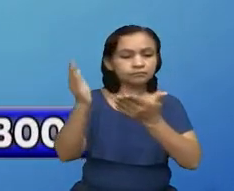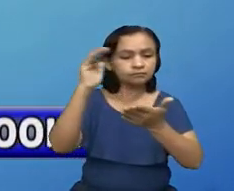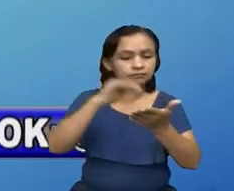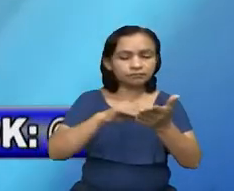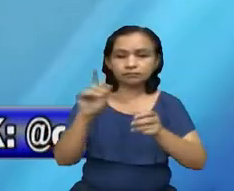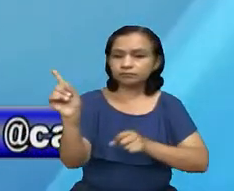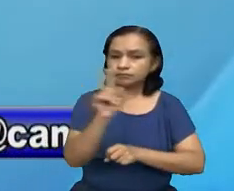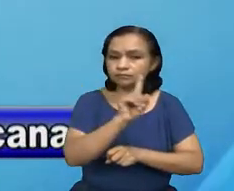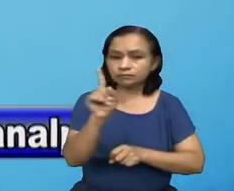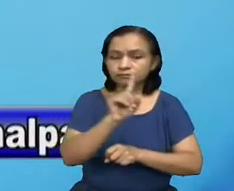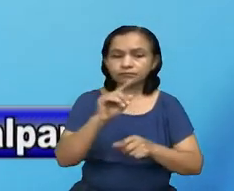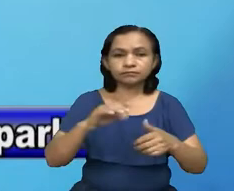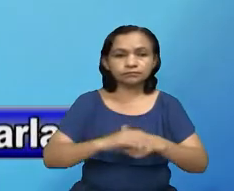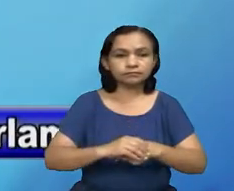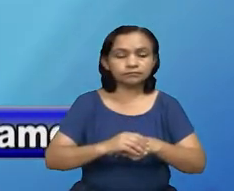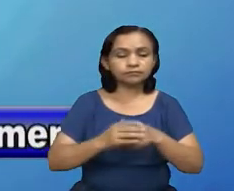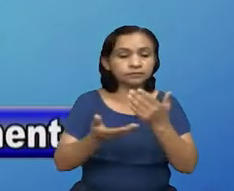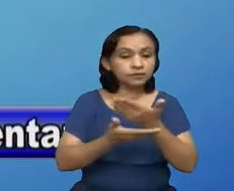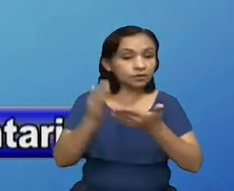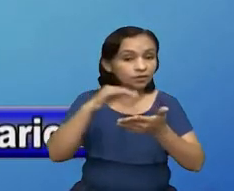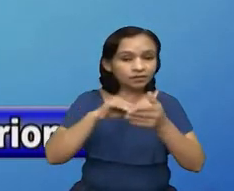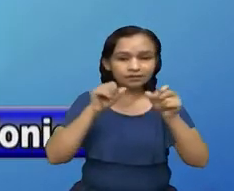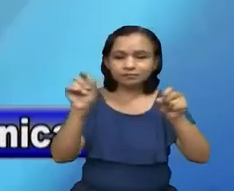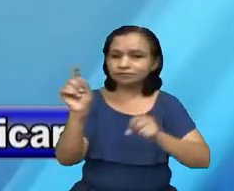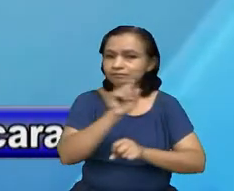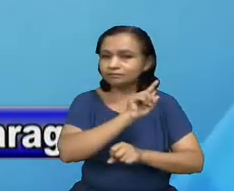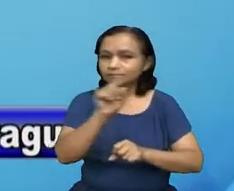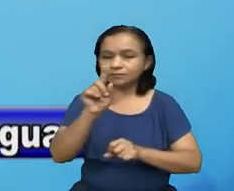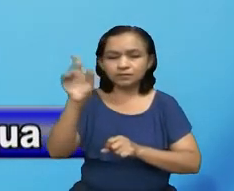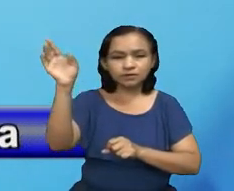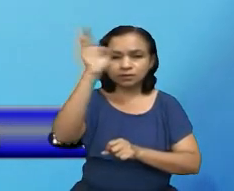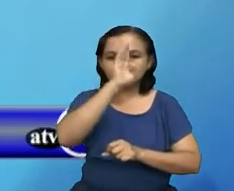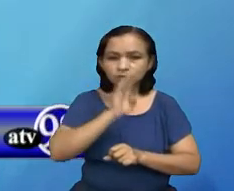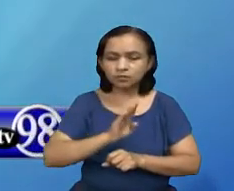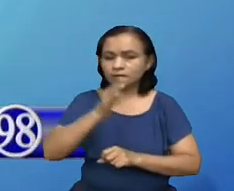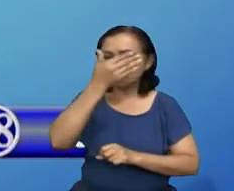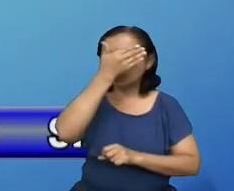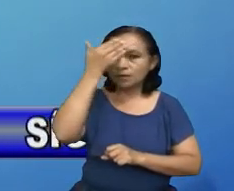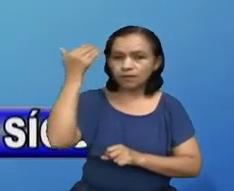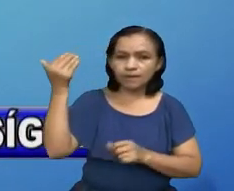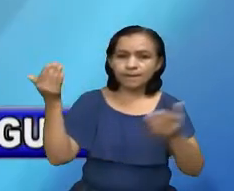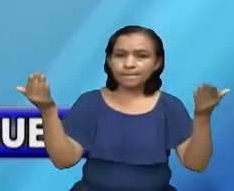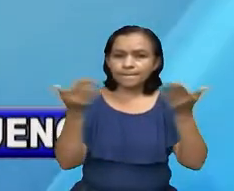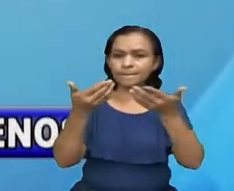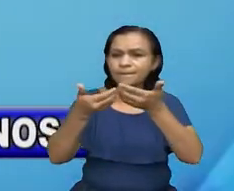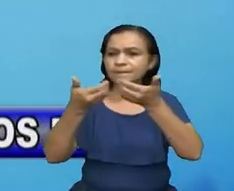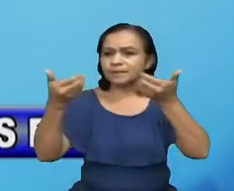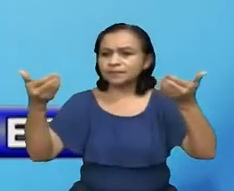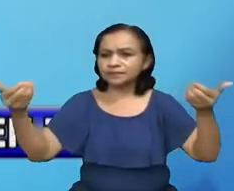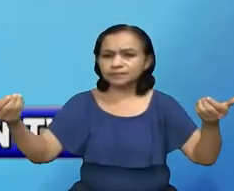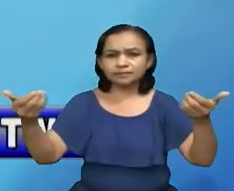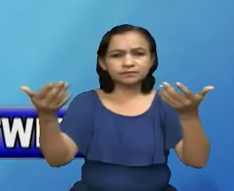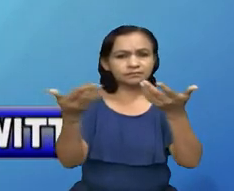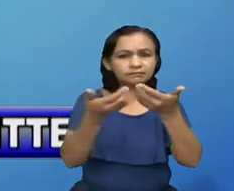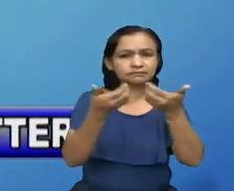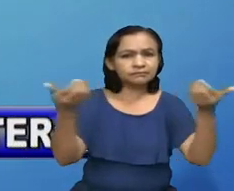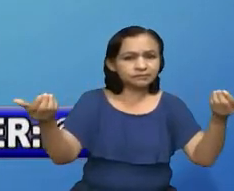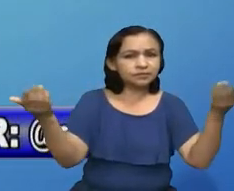repetición, no repetición. Jamás podremos olvidar cómo nos dividieron, cómo nos